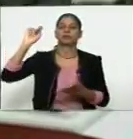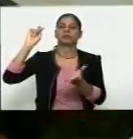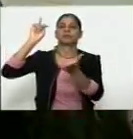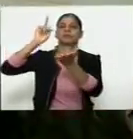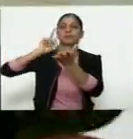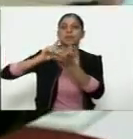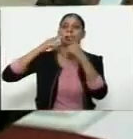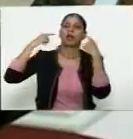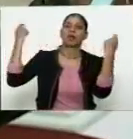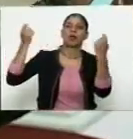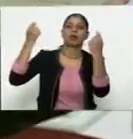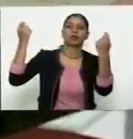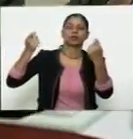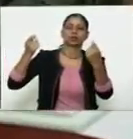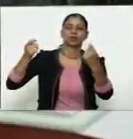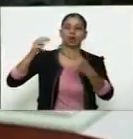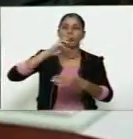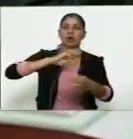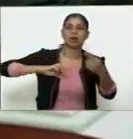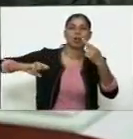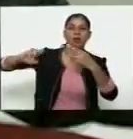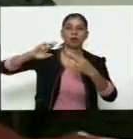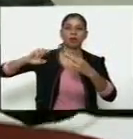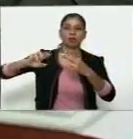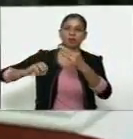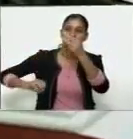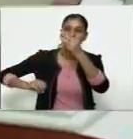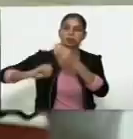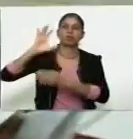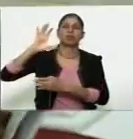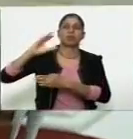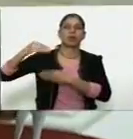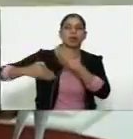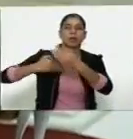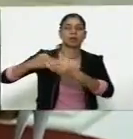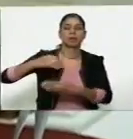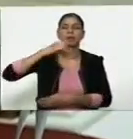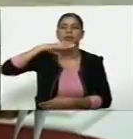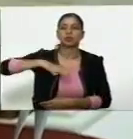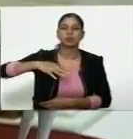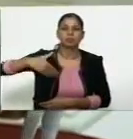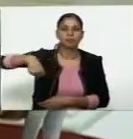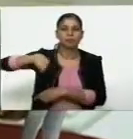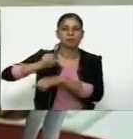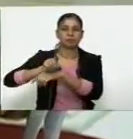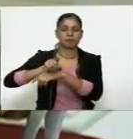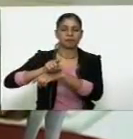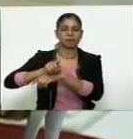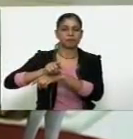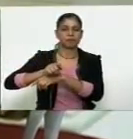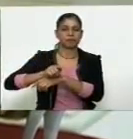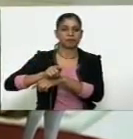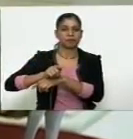una nueva revolución, un desencadenante histórico, como decía el comandante Chávez. ¿Cuánto hemos